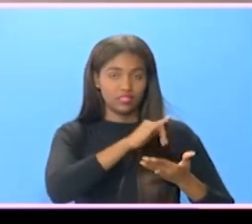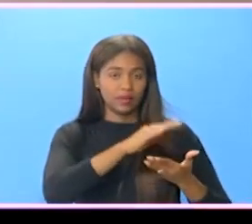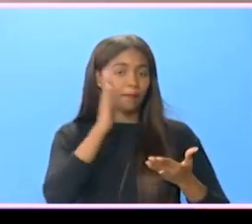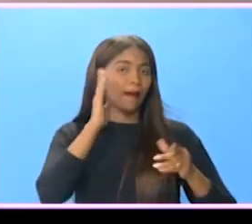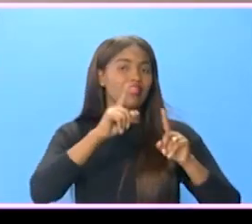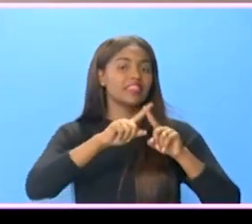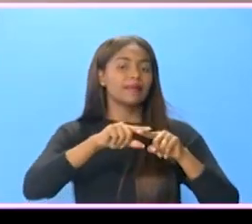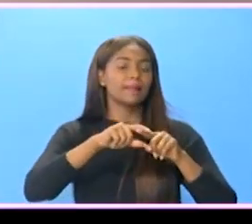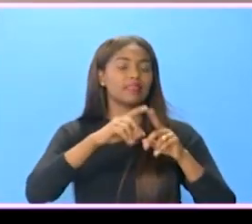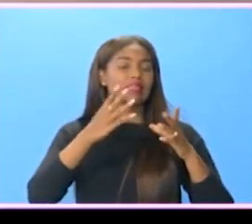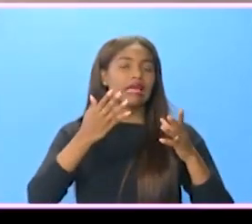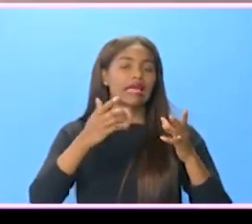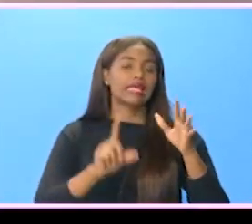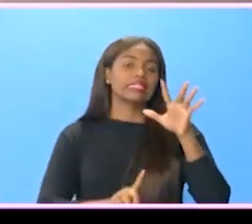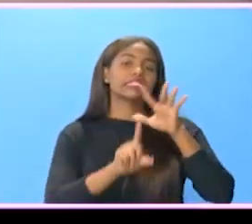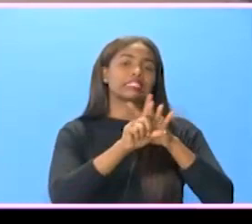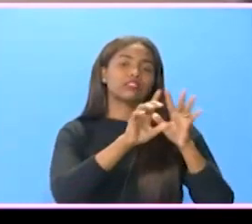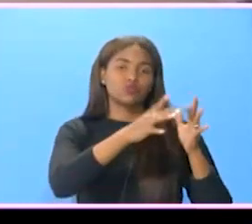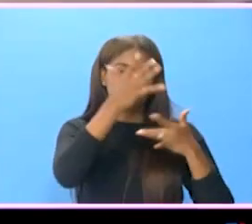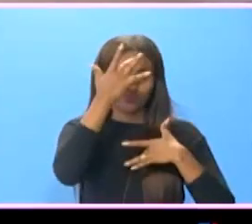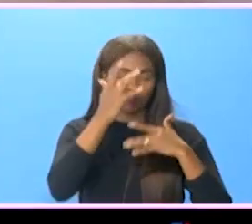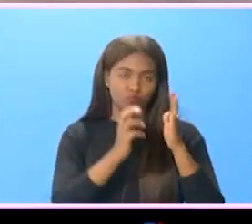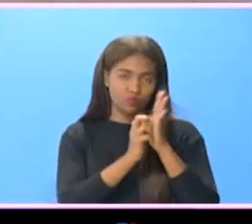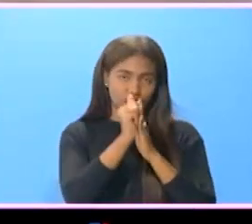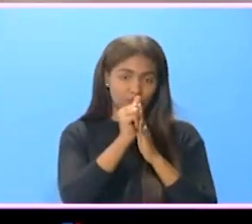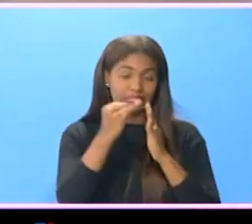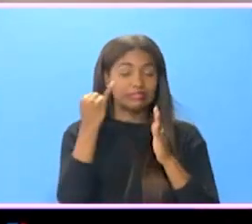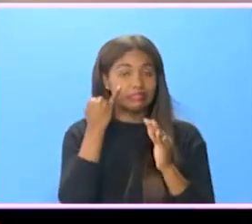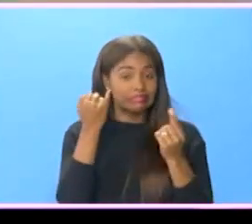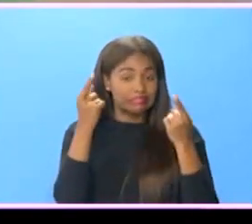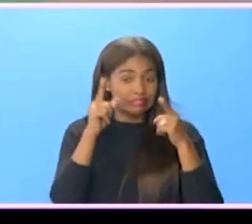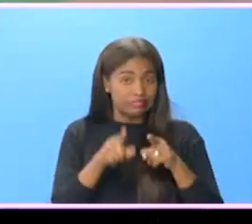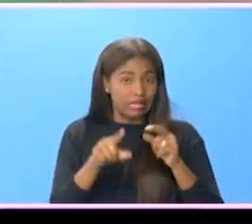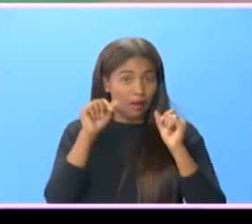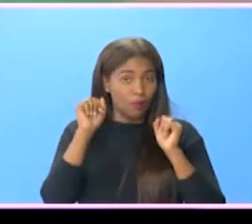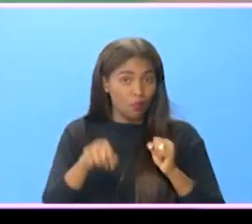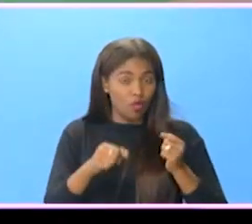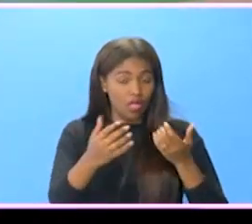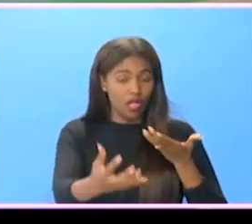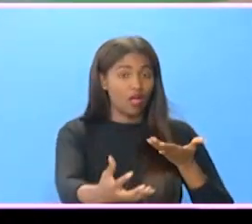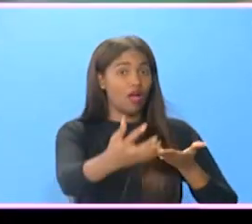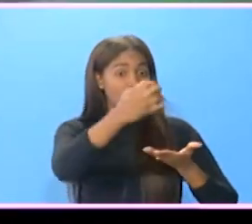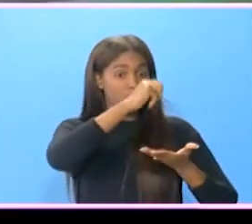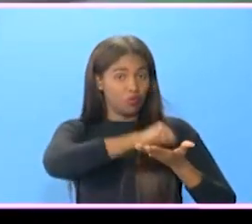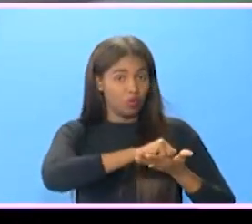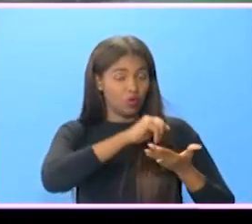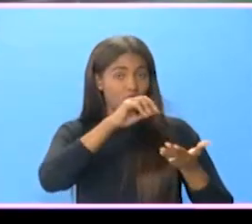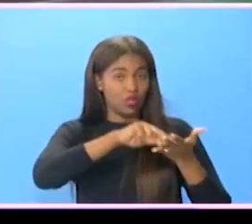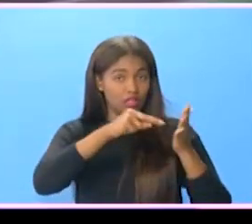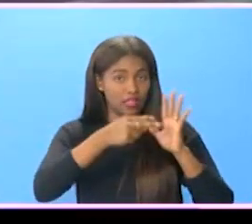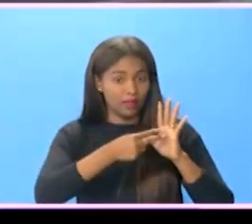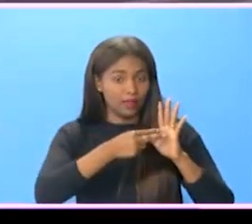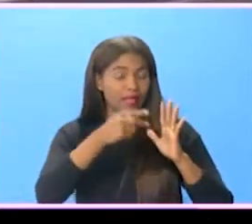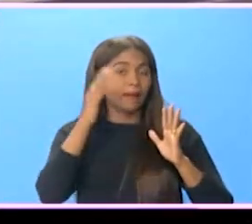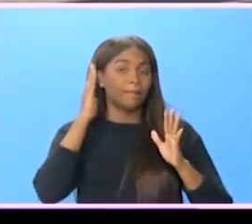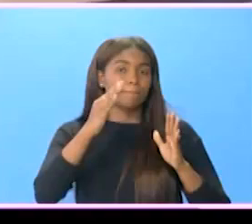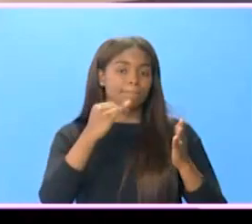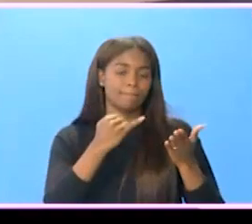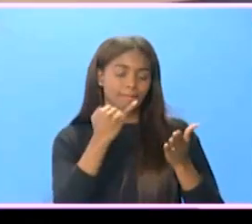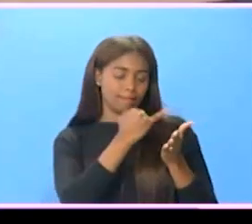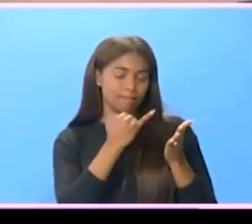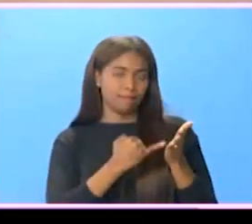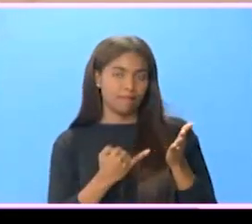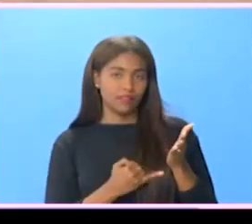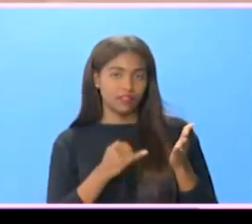dependerá del diagnóstico inicial y en caso de que se pueda reconstruir, la aureola será tatuada y